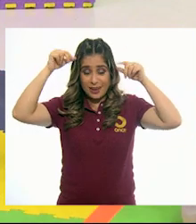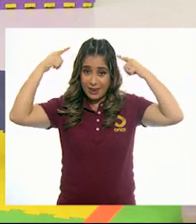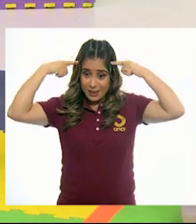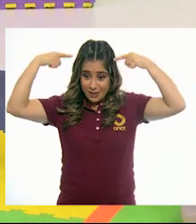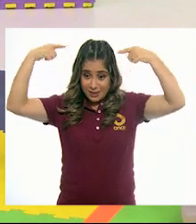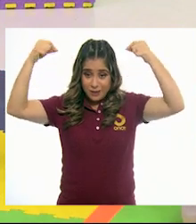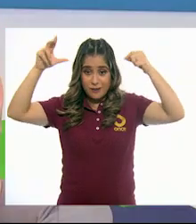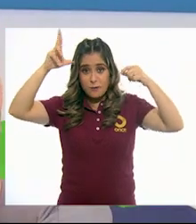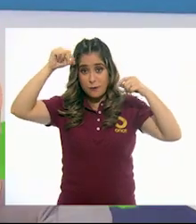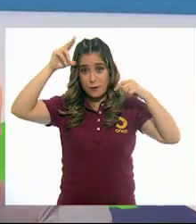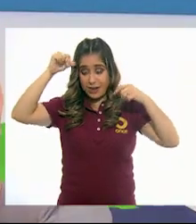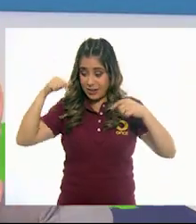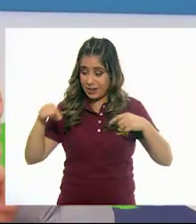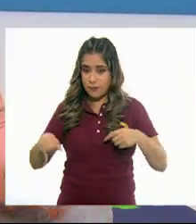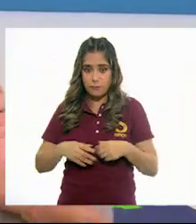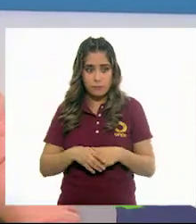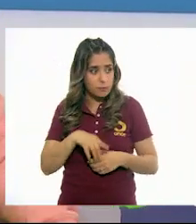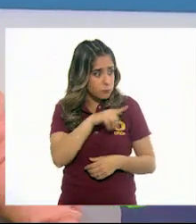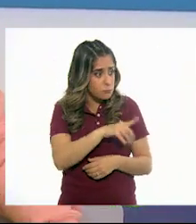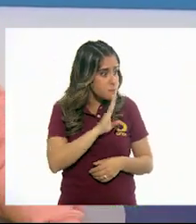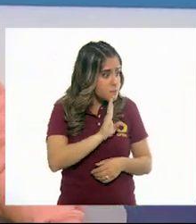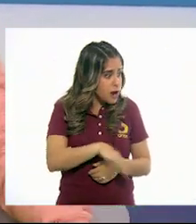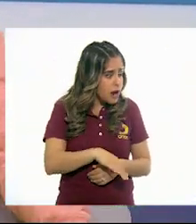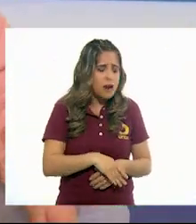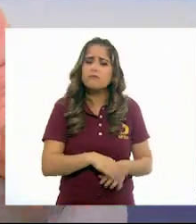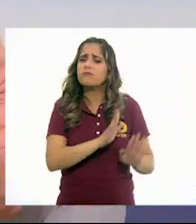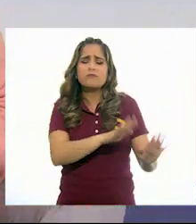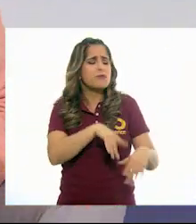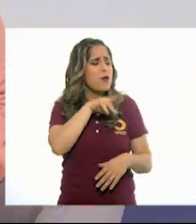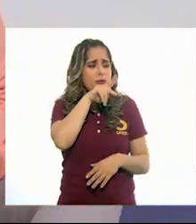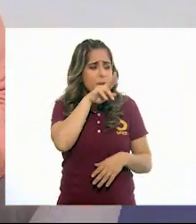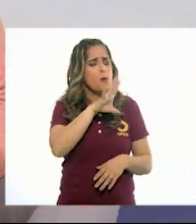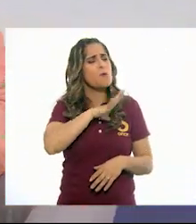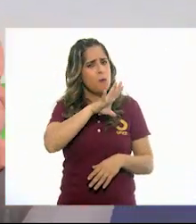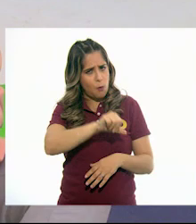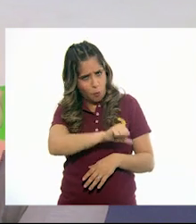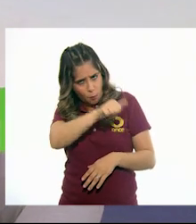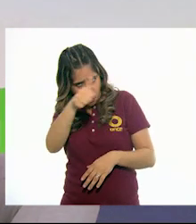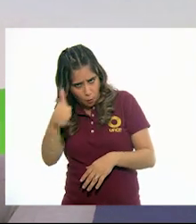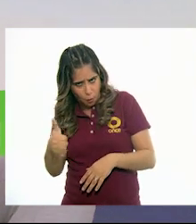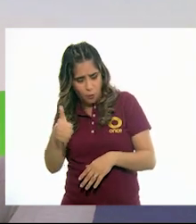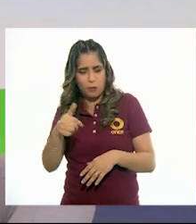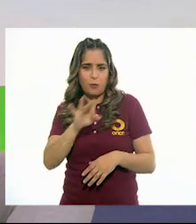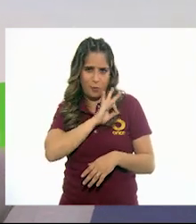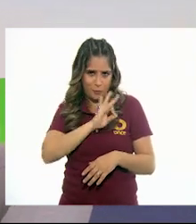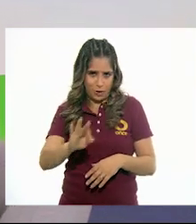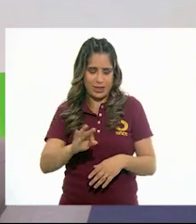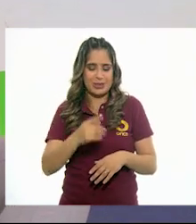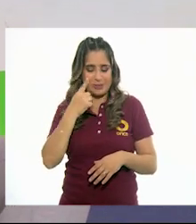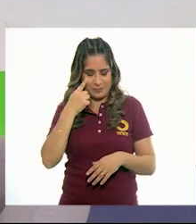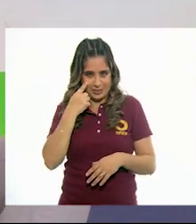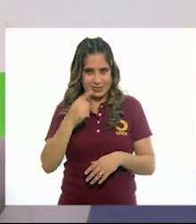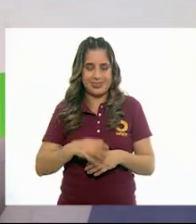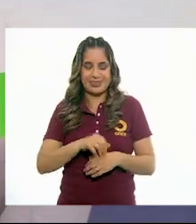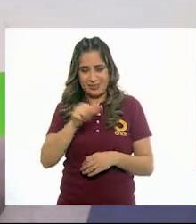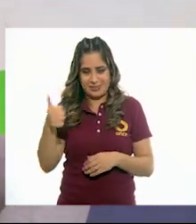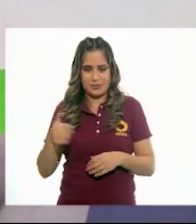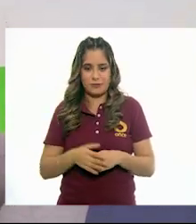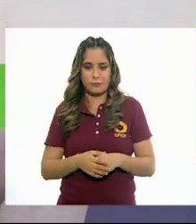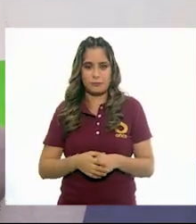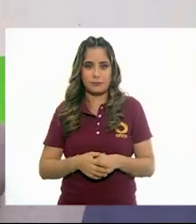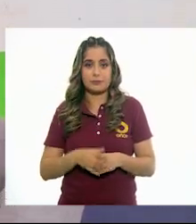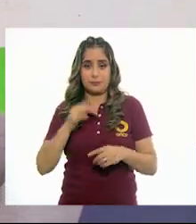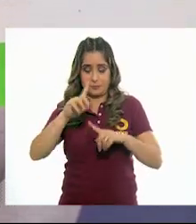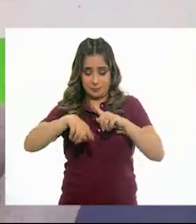No me salió. No te preocupes, Ojar. Vamos a intentarlo de otra manera. Sí. Vamos a darle un abrazo a